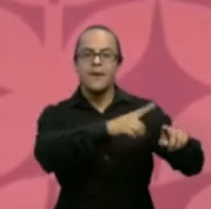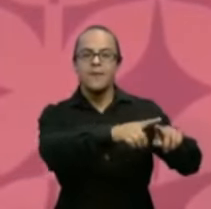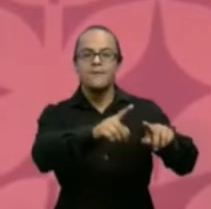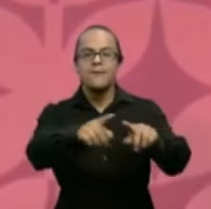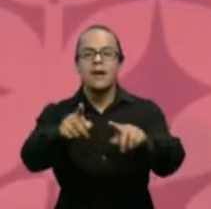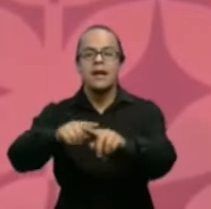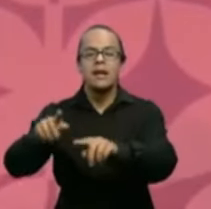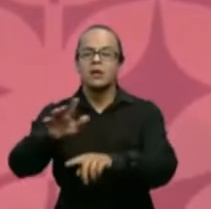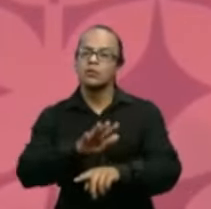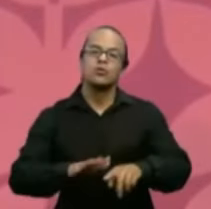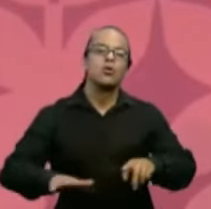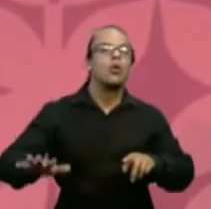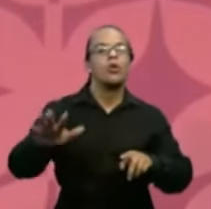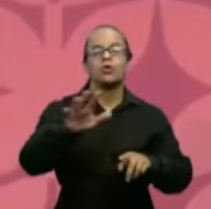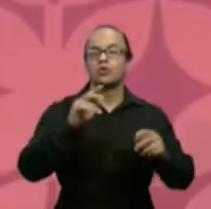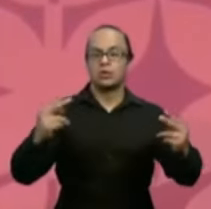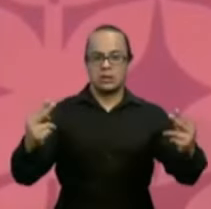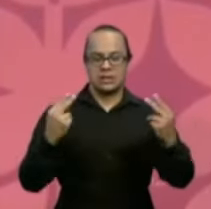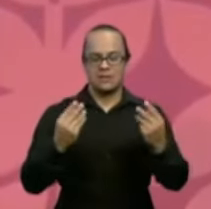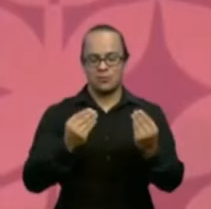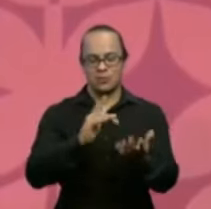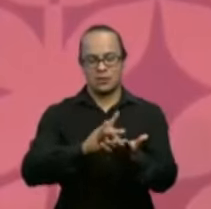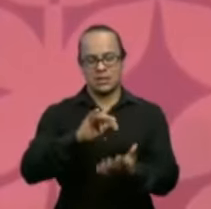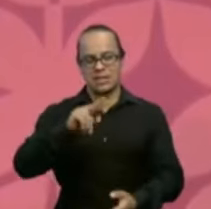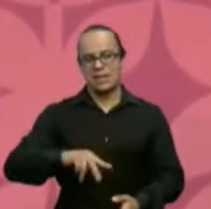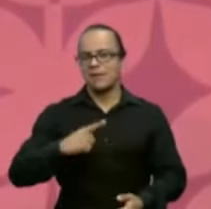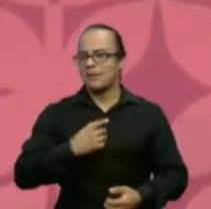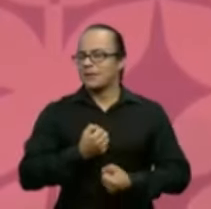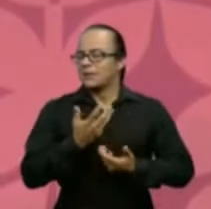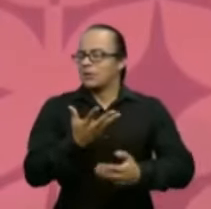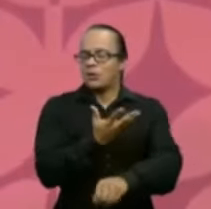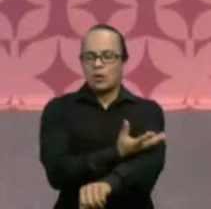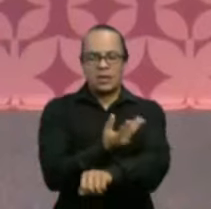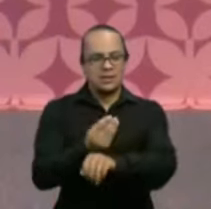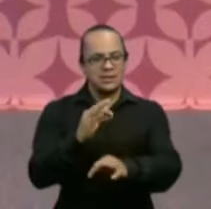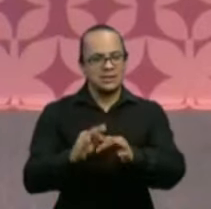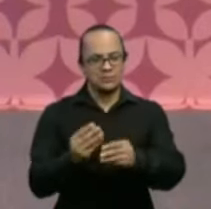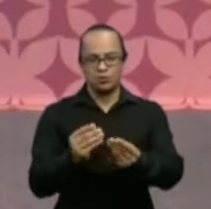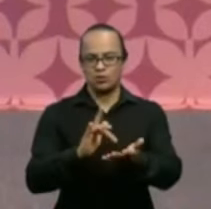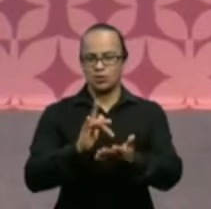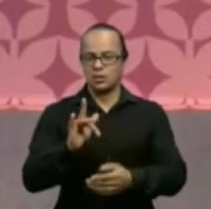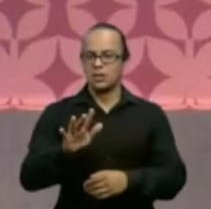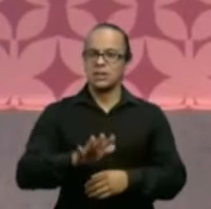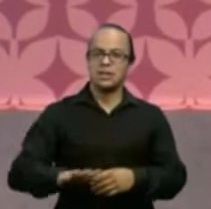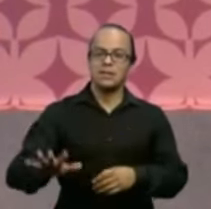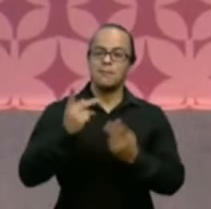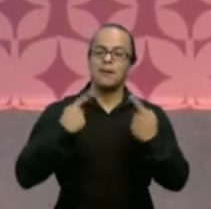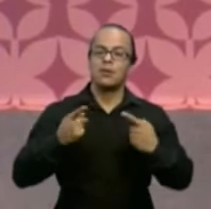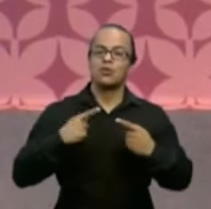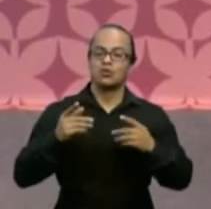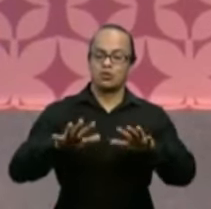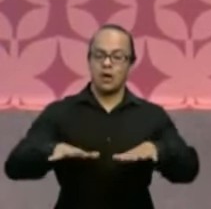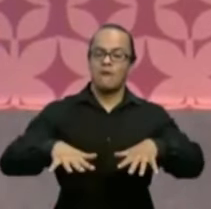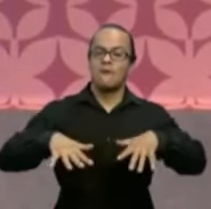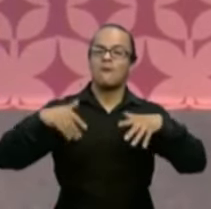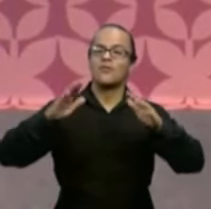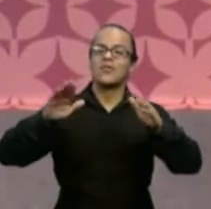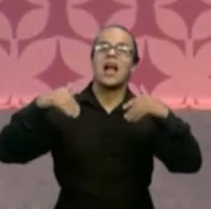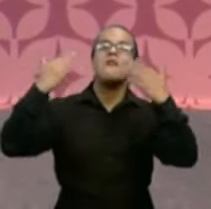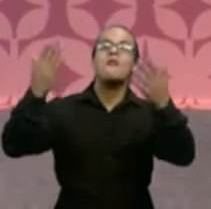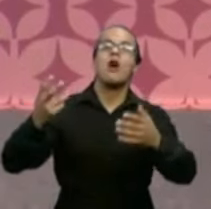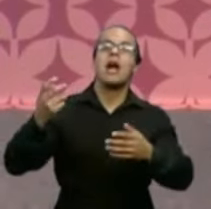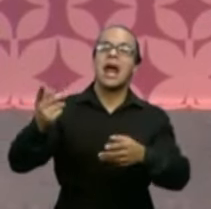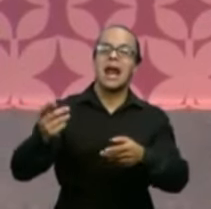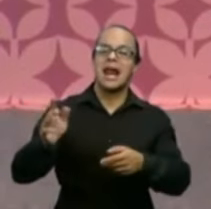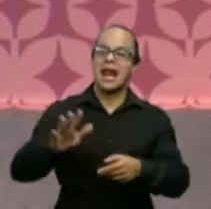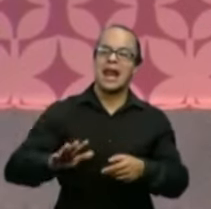medios, de todo corazón, de veras, muchas gracias. A los mexiquenses que quedaron afuera de este recinto. Yo les pido un aplauso